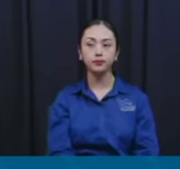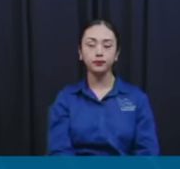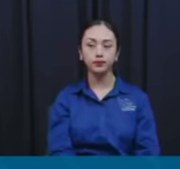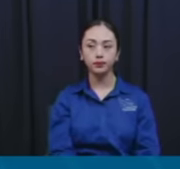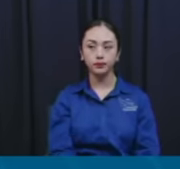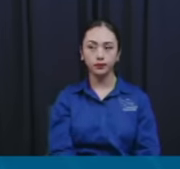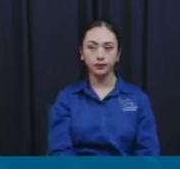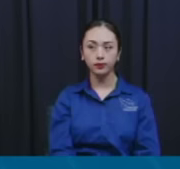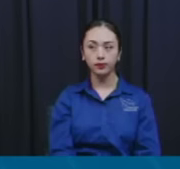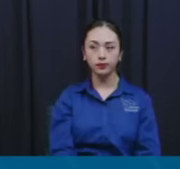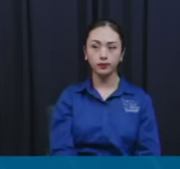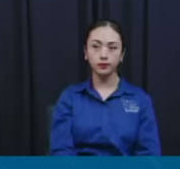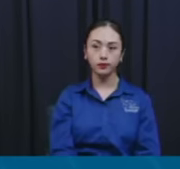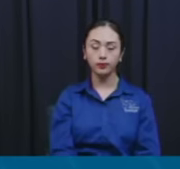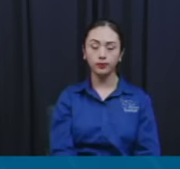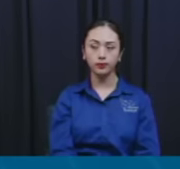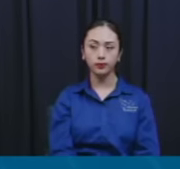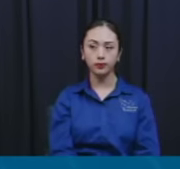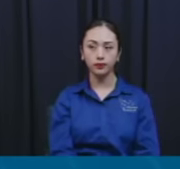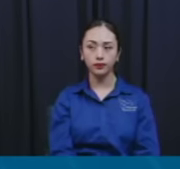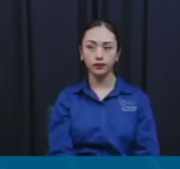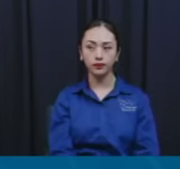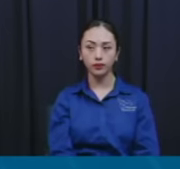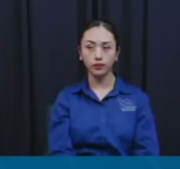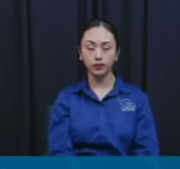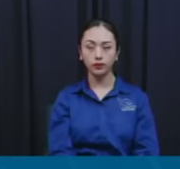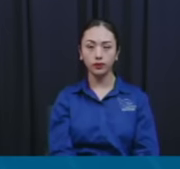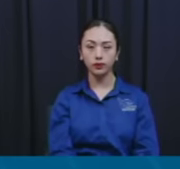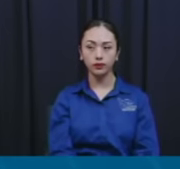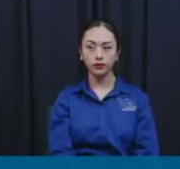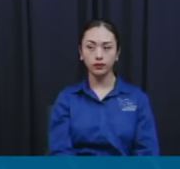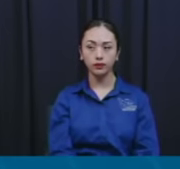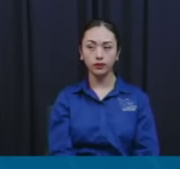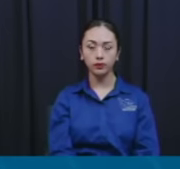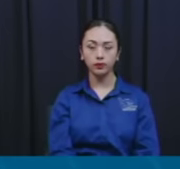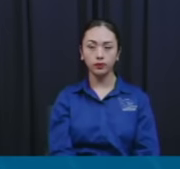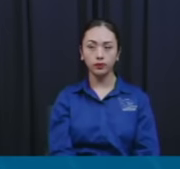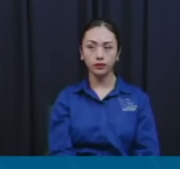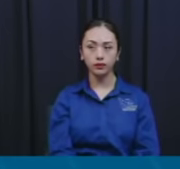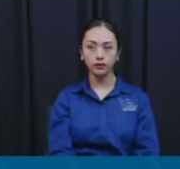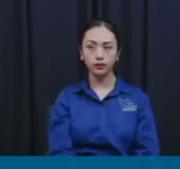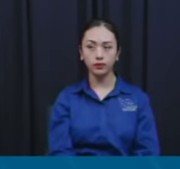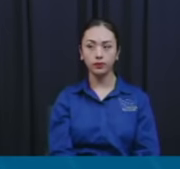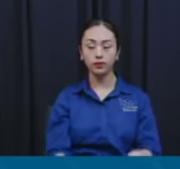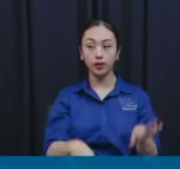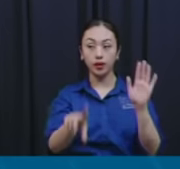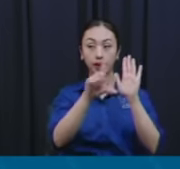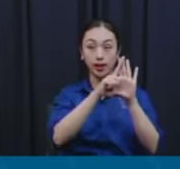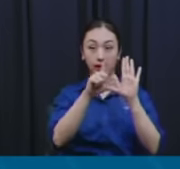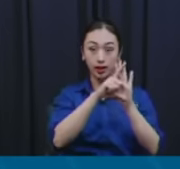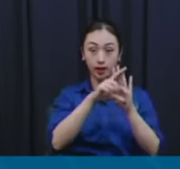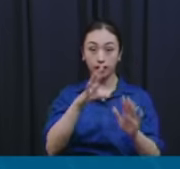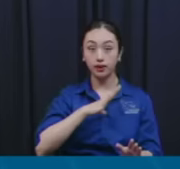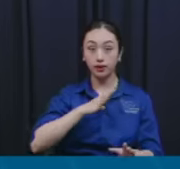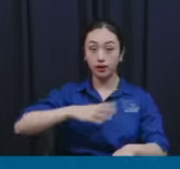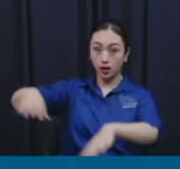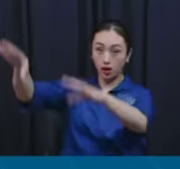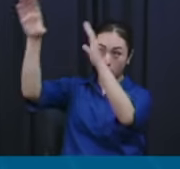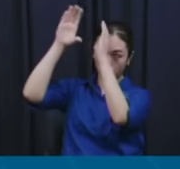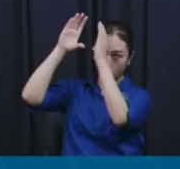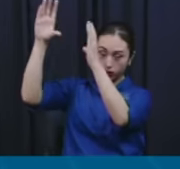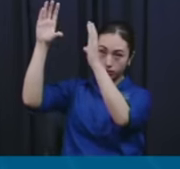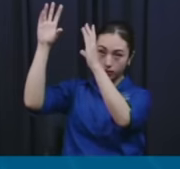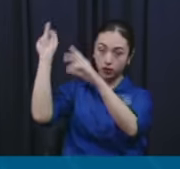necios maestro de los faltos de madurez mire Qué montón de títulos que tien en la ley la expresión misma del conocimiento y la verdad tú